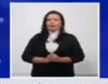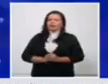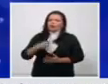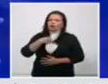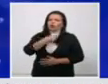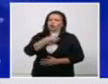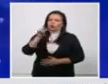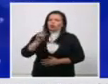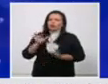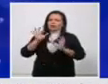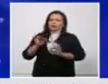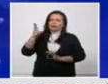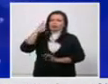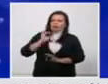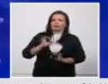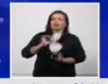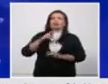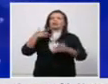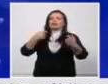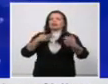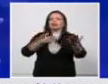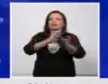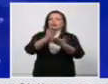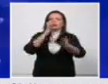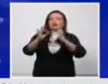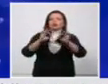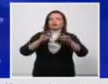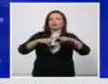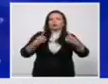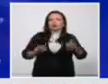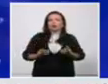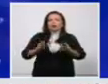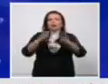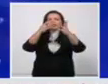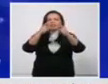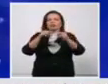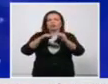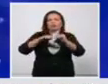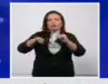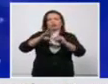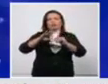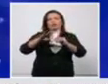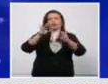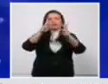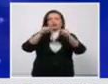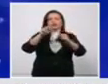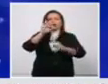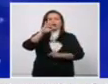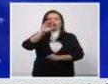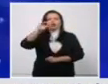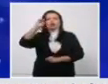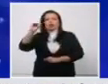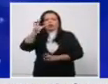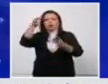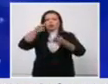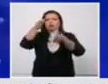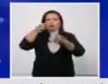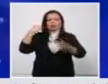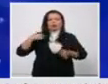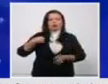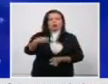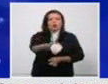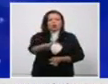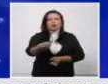la guardia porque todavía son cifras de más de 800 casos confirmados en cada nueva jornada. También, lamentablemente,